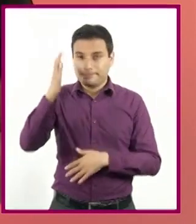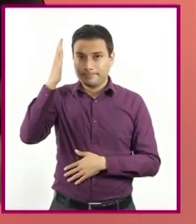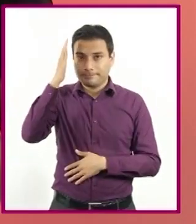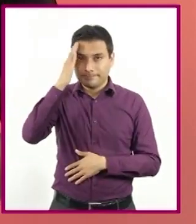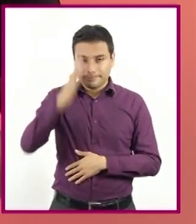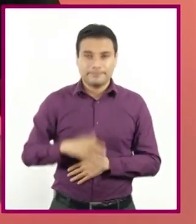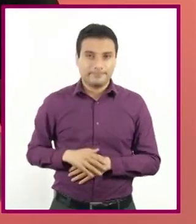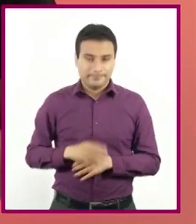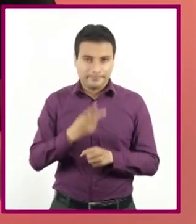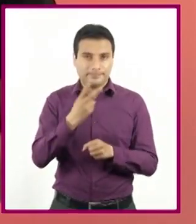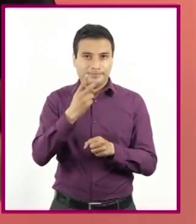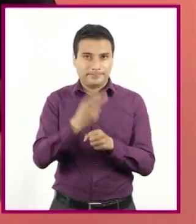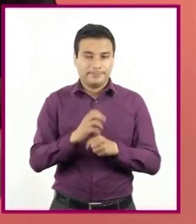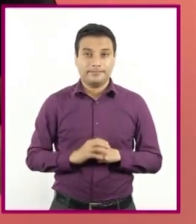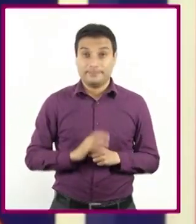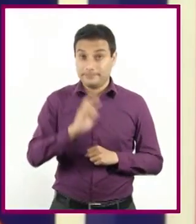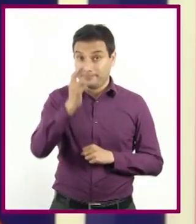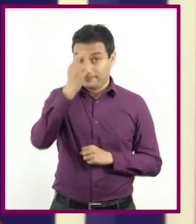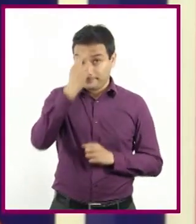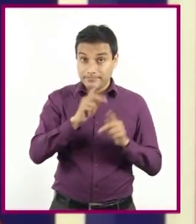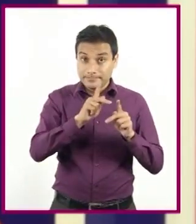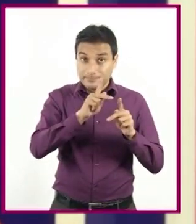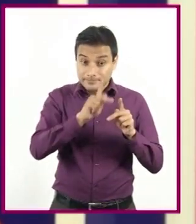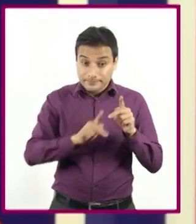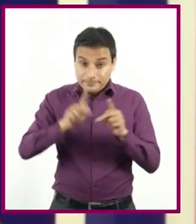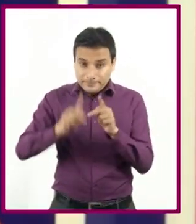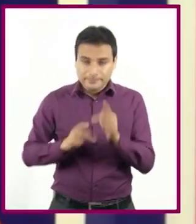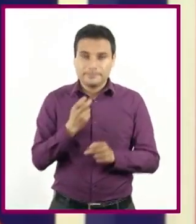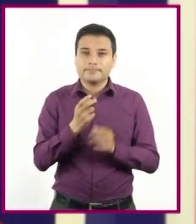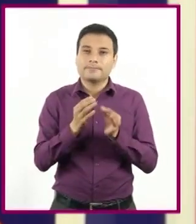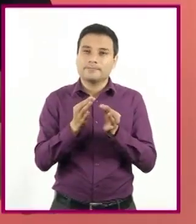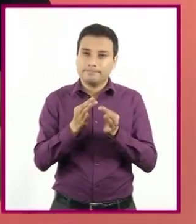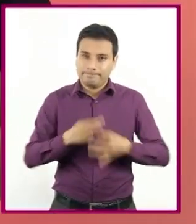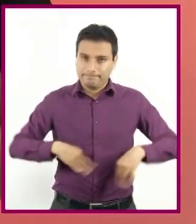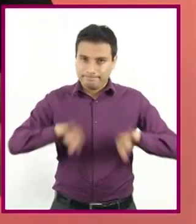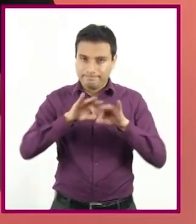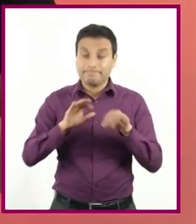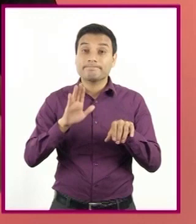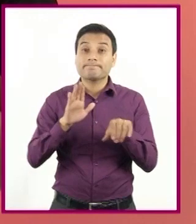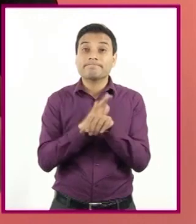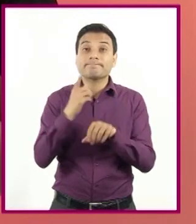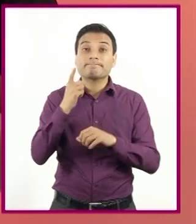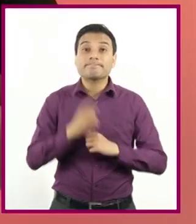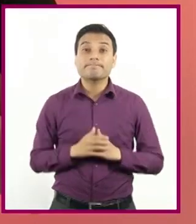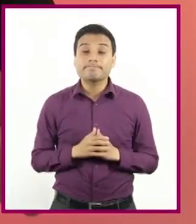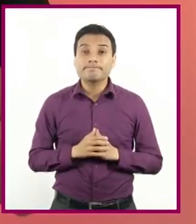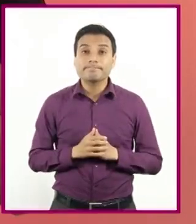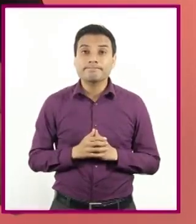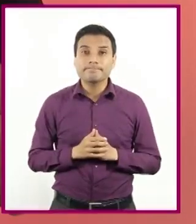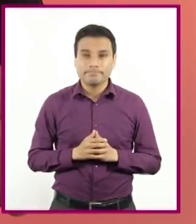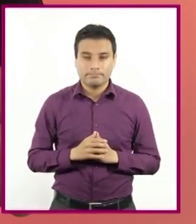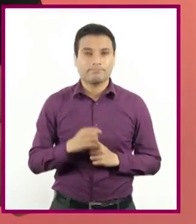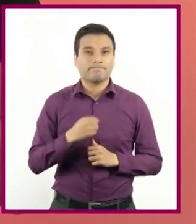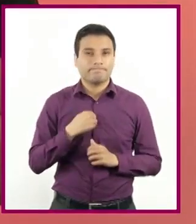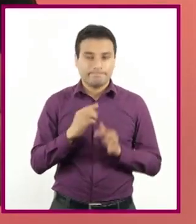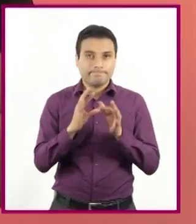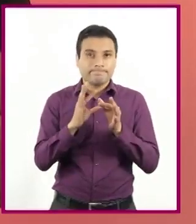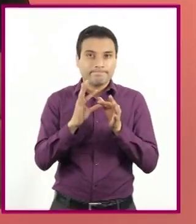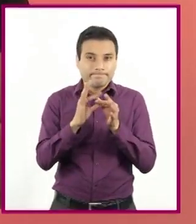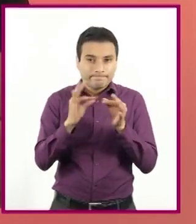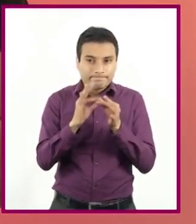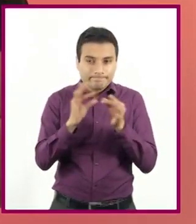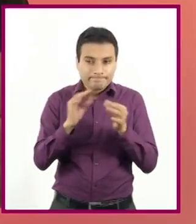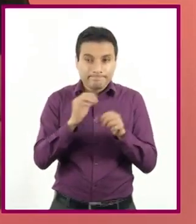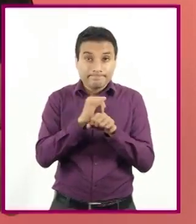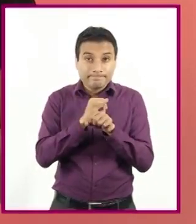No olviden que las secciones son muy importantes porque en ellas vamos a ir brindando información